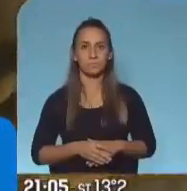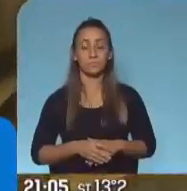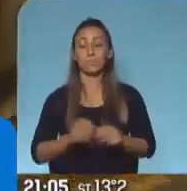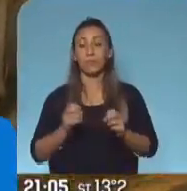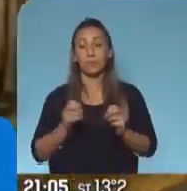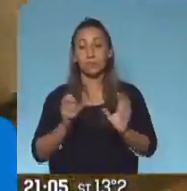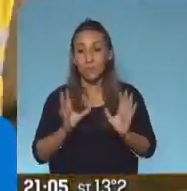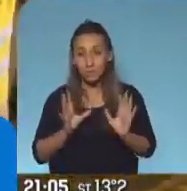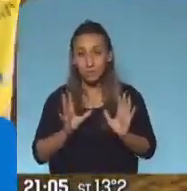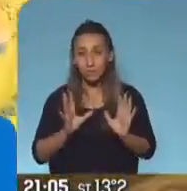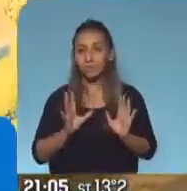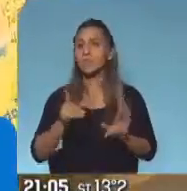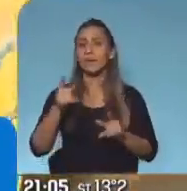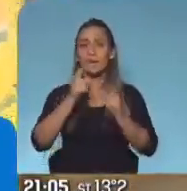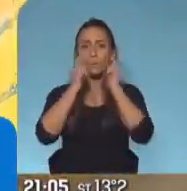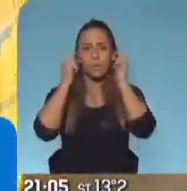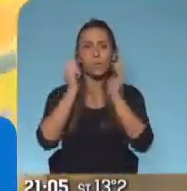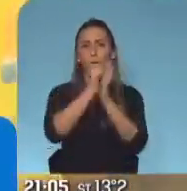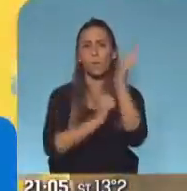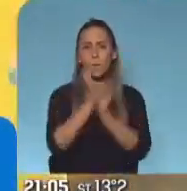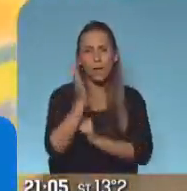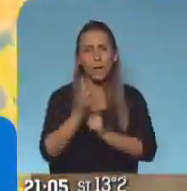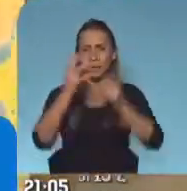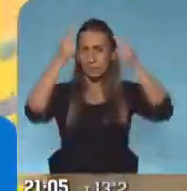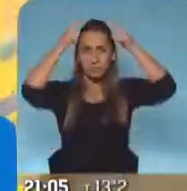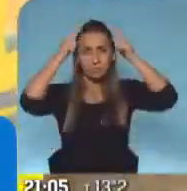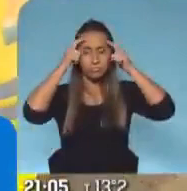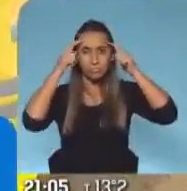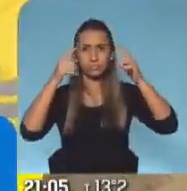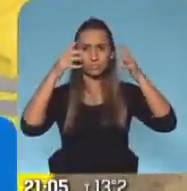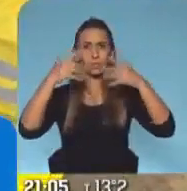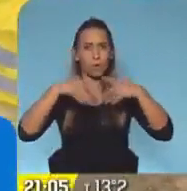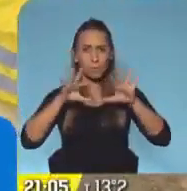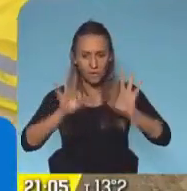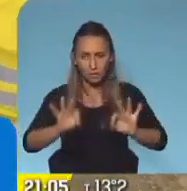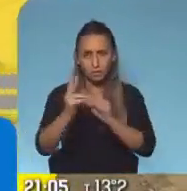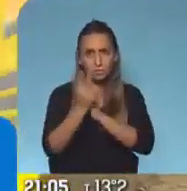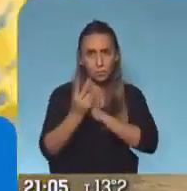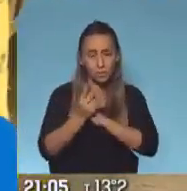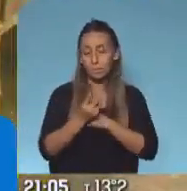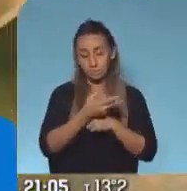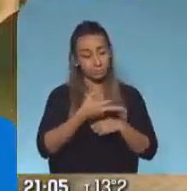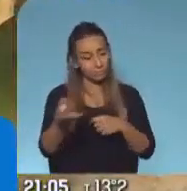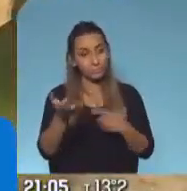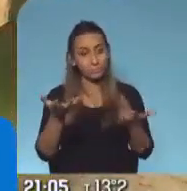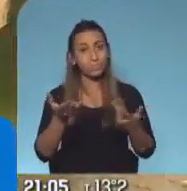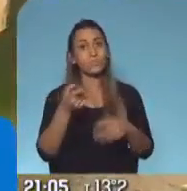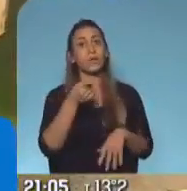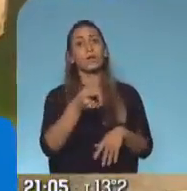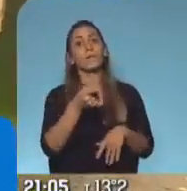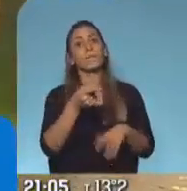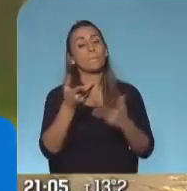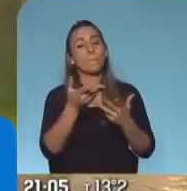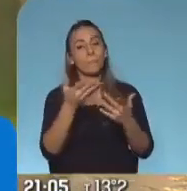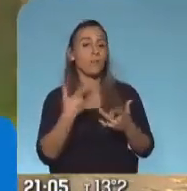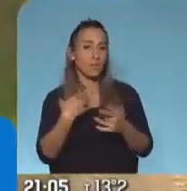Bueno, guante, barbijo, la cofia, todo para protegerse. Sí, hay que estar prevenido por el tema.